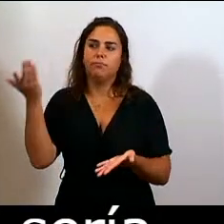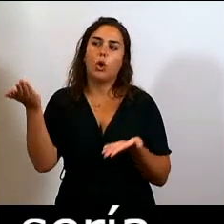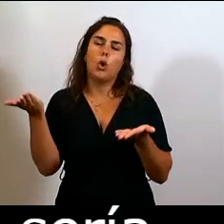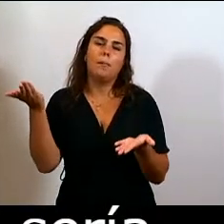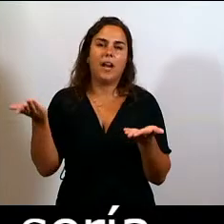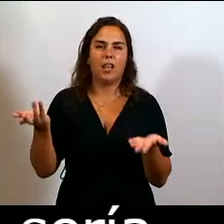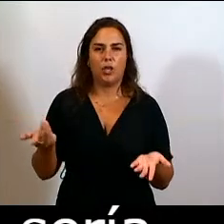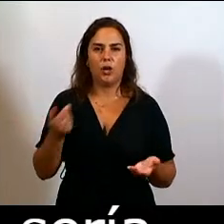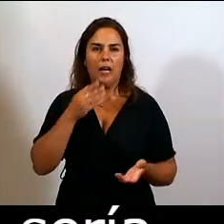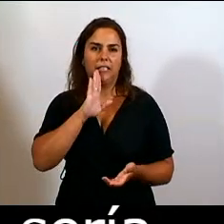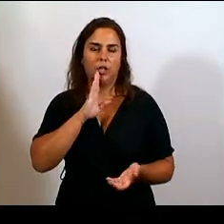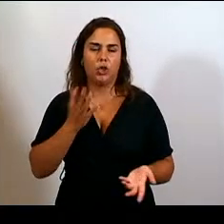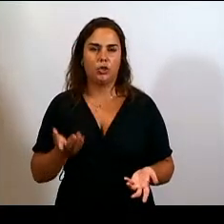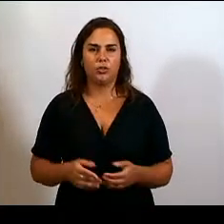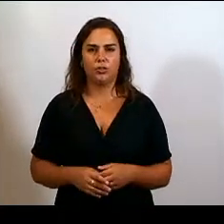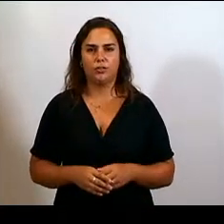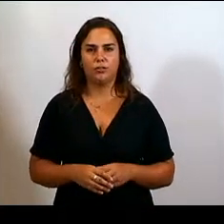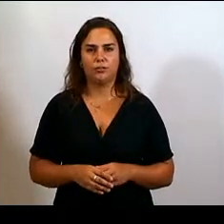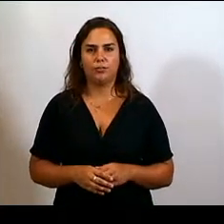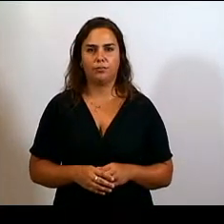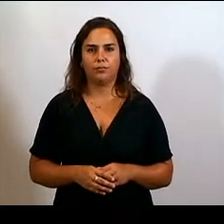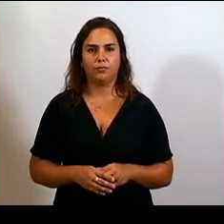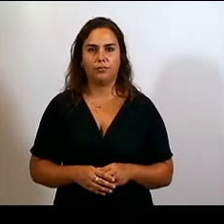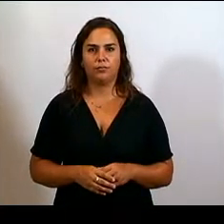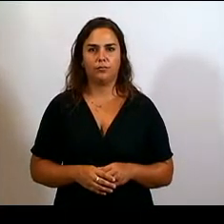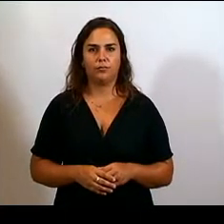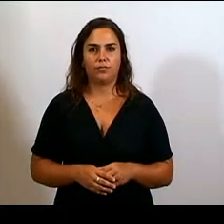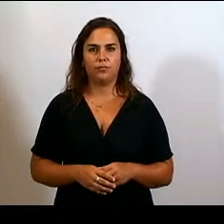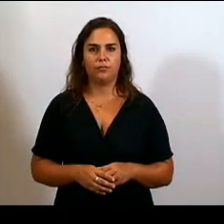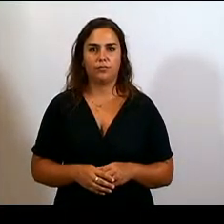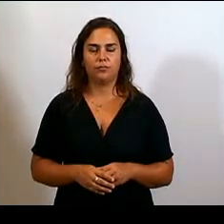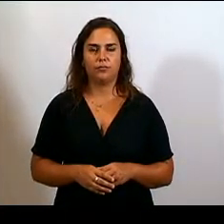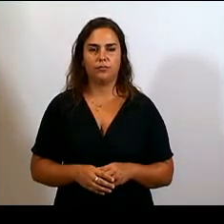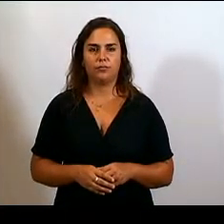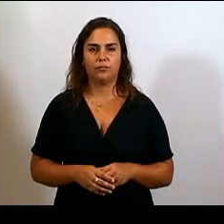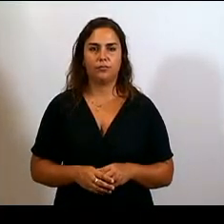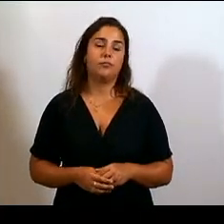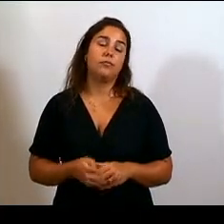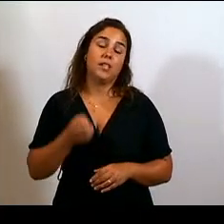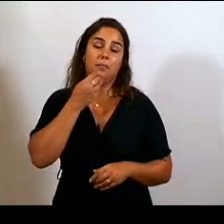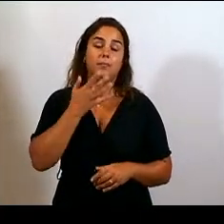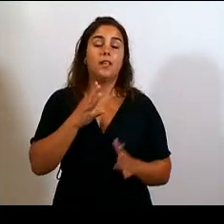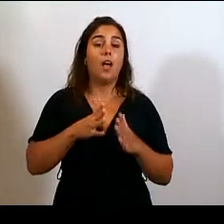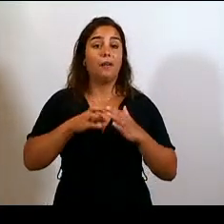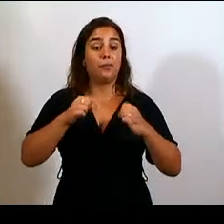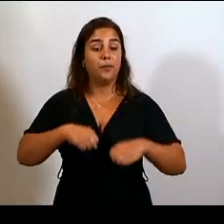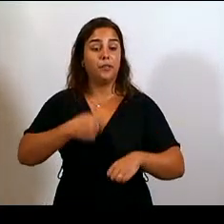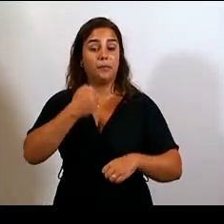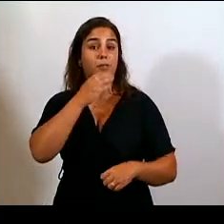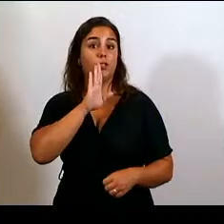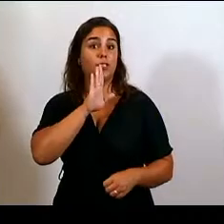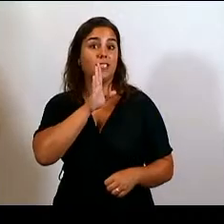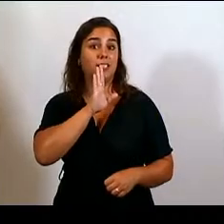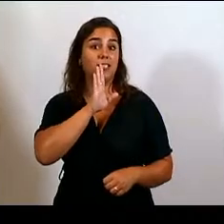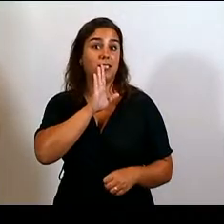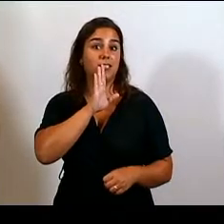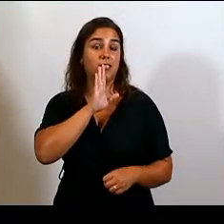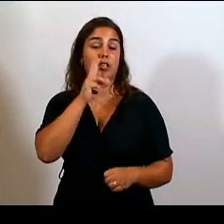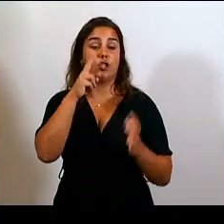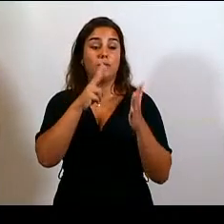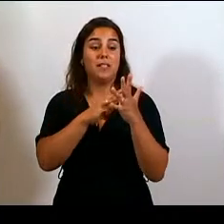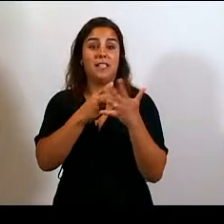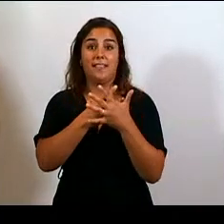la anterior y con la situación actual? Bien, el acuerdo al que hace referencia, que está vigente ahora, es del